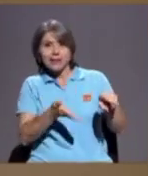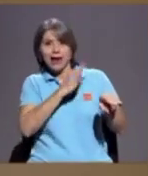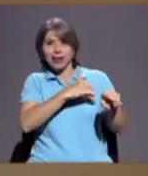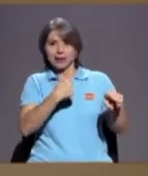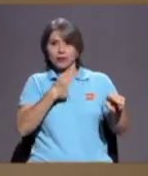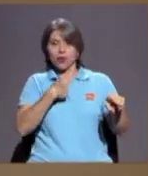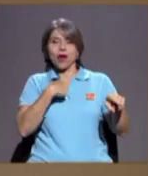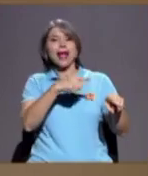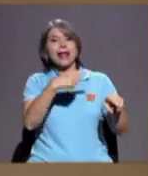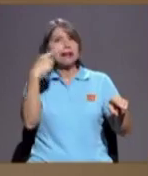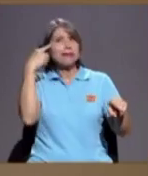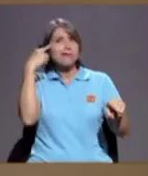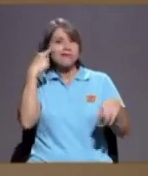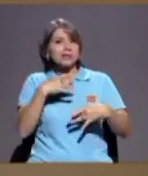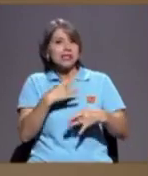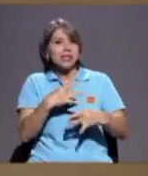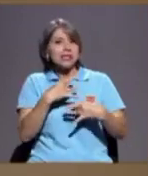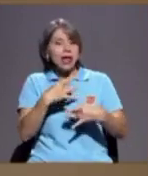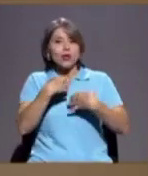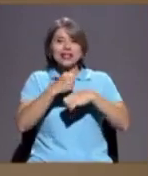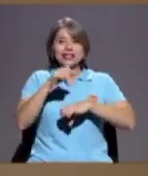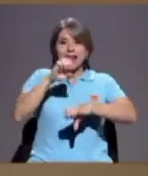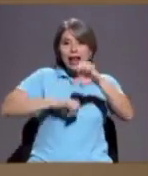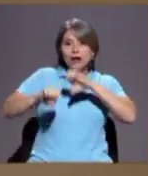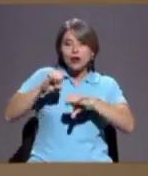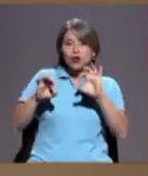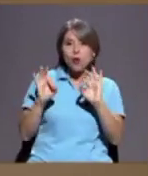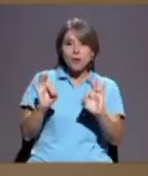en que se hiciera evaluación bien.